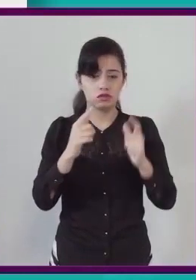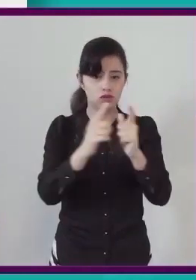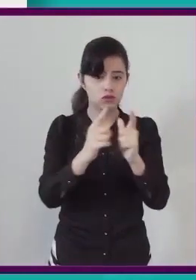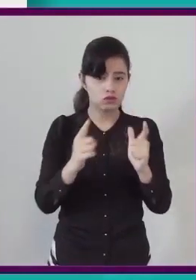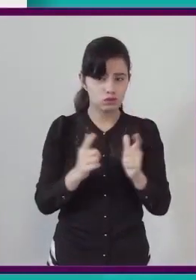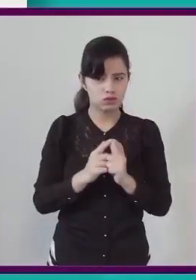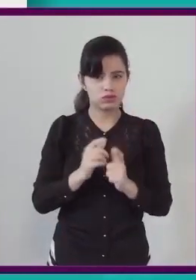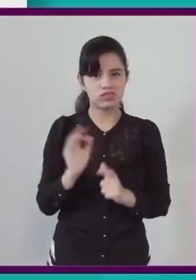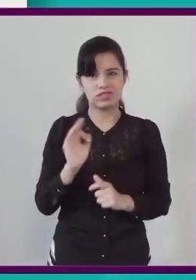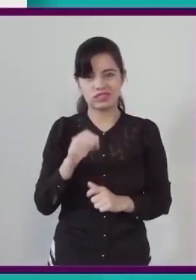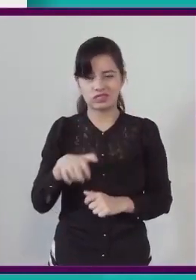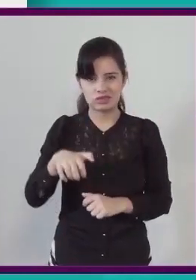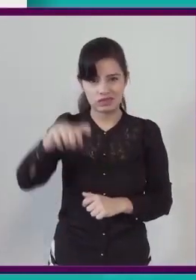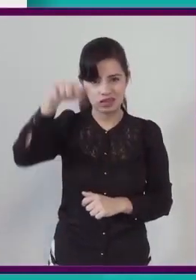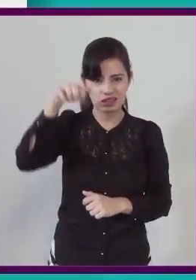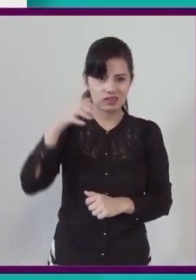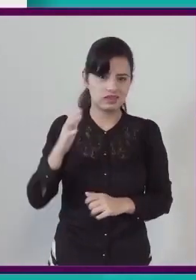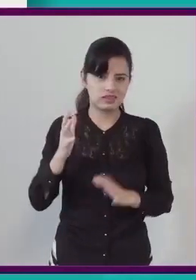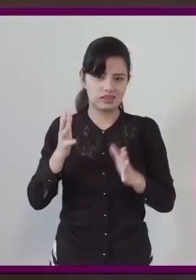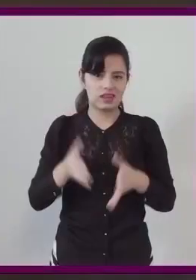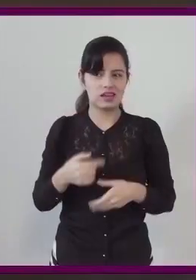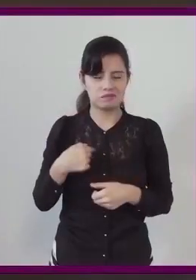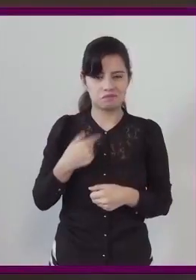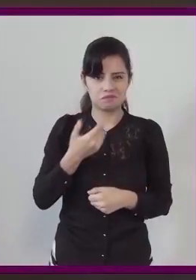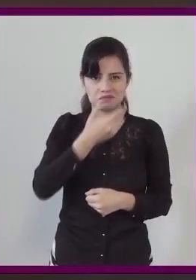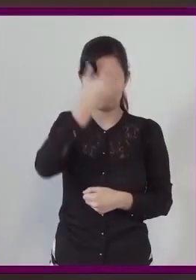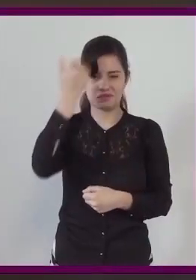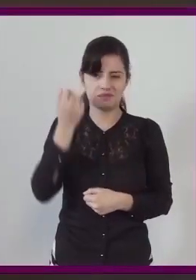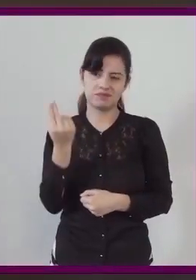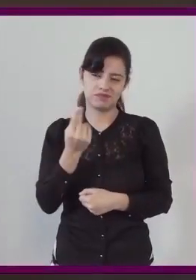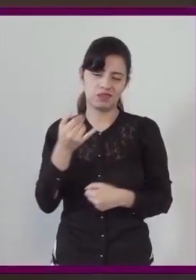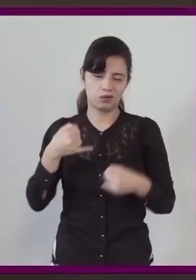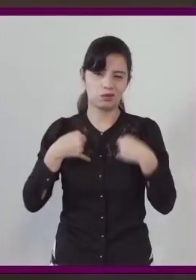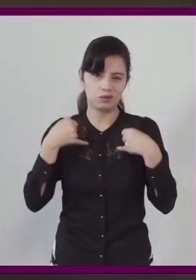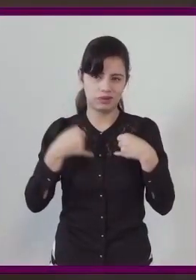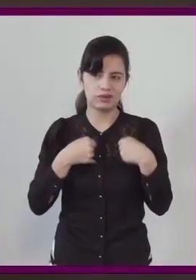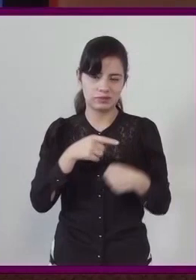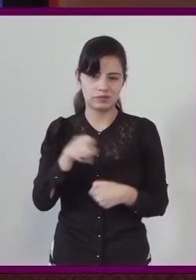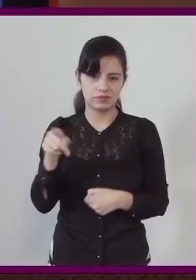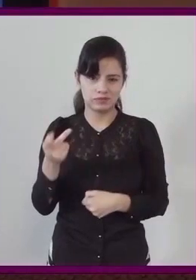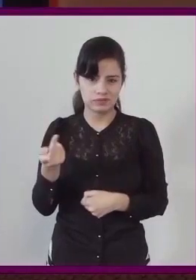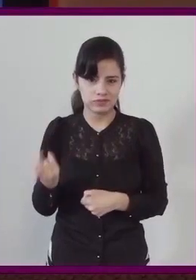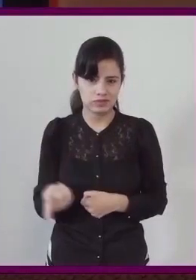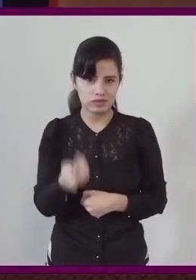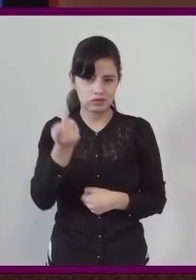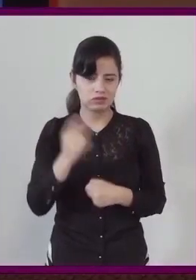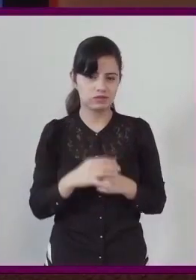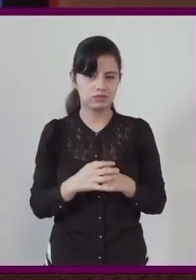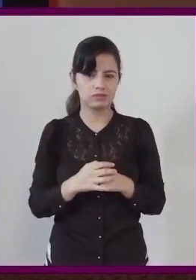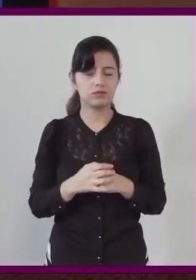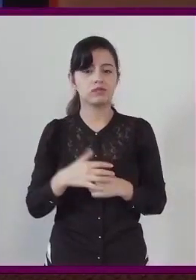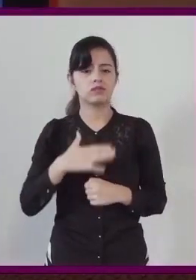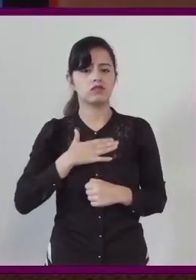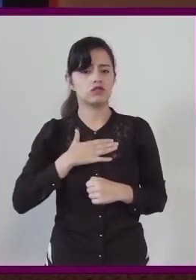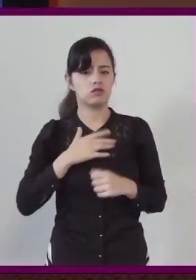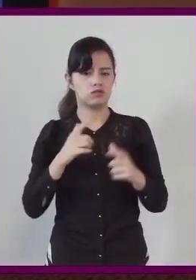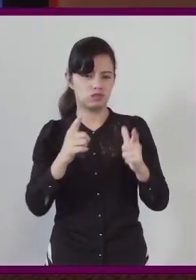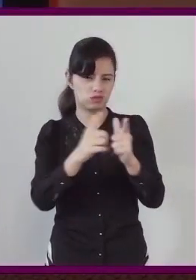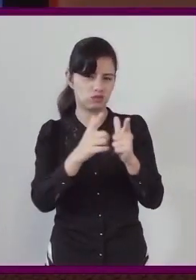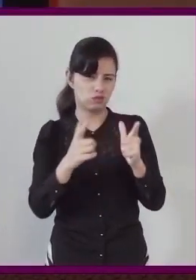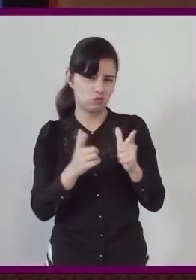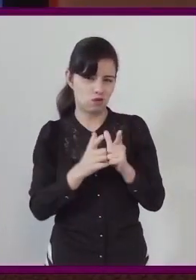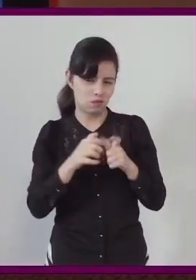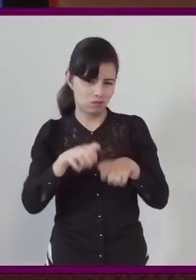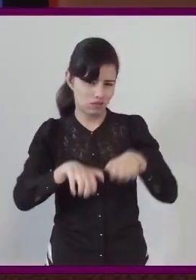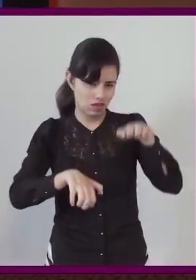muy como con el termómetro ahí, ¿no? Este, por mi grupo de edad, te puedo